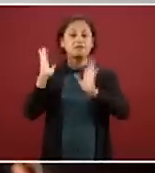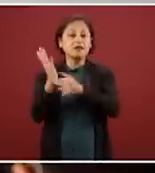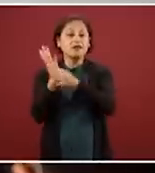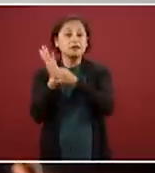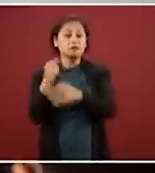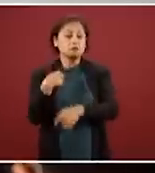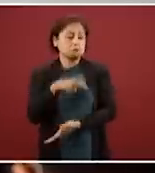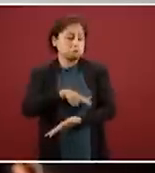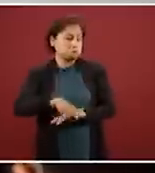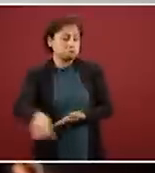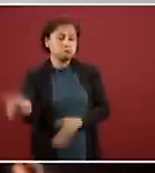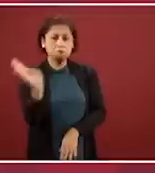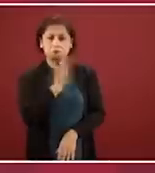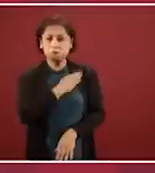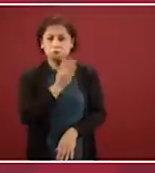porque así son.